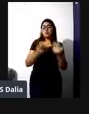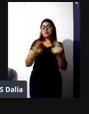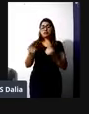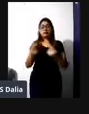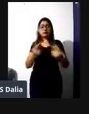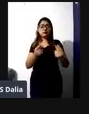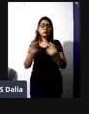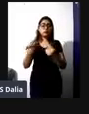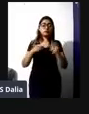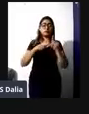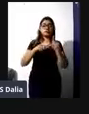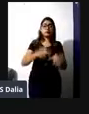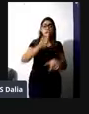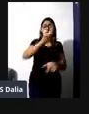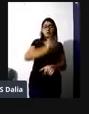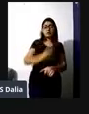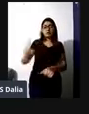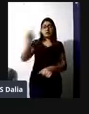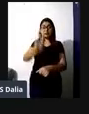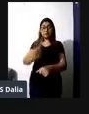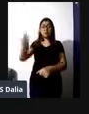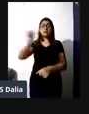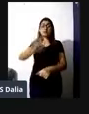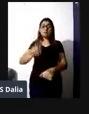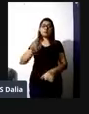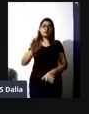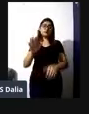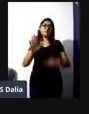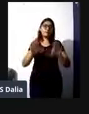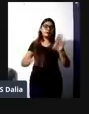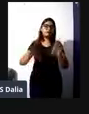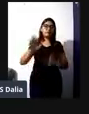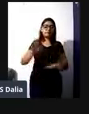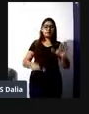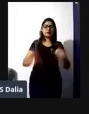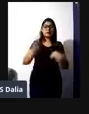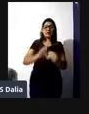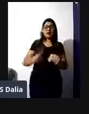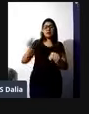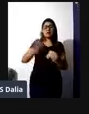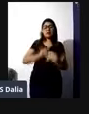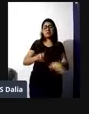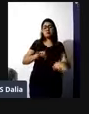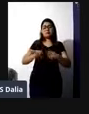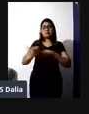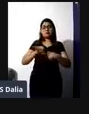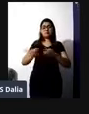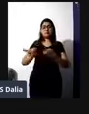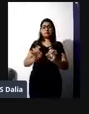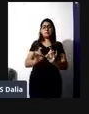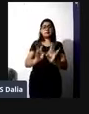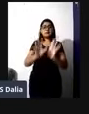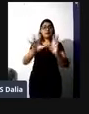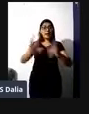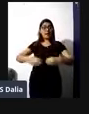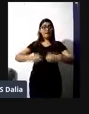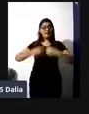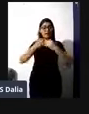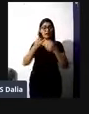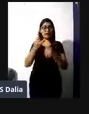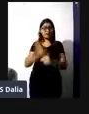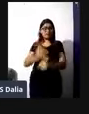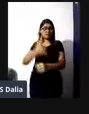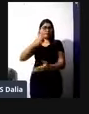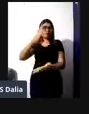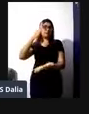de lunes a domingo muchas de las veces, pues que la vida nos ponga un alto sí resulta un